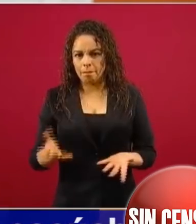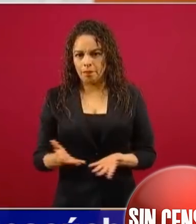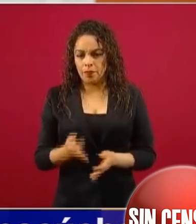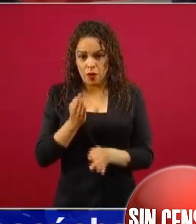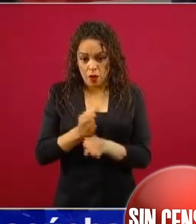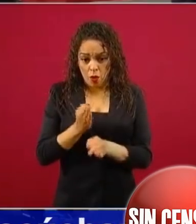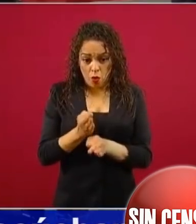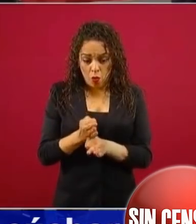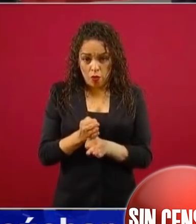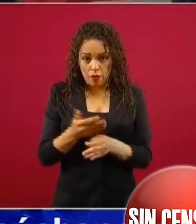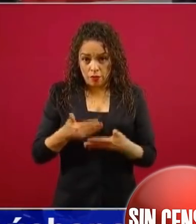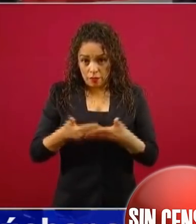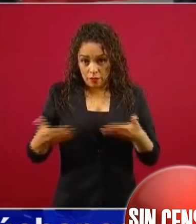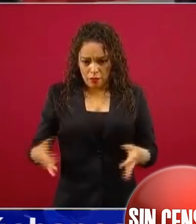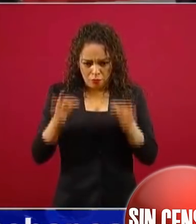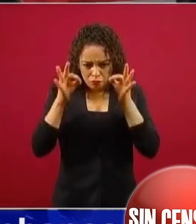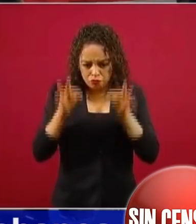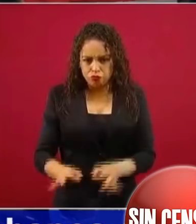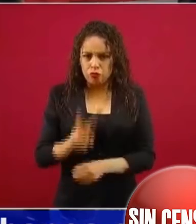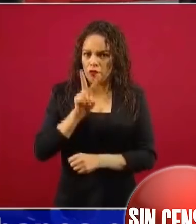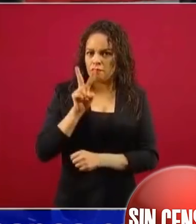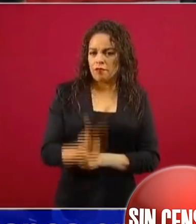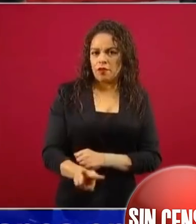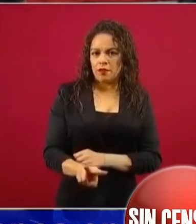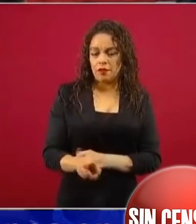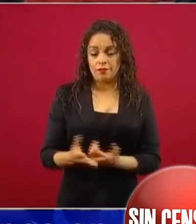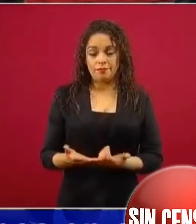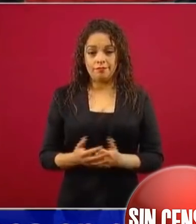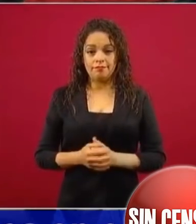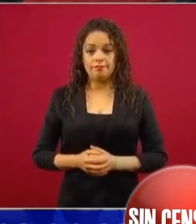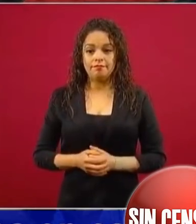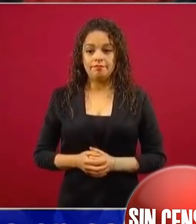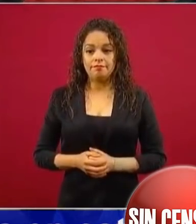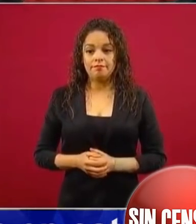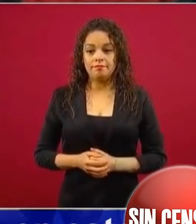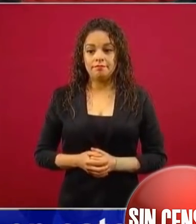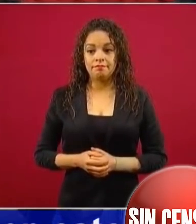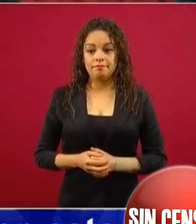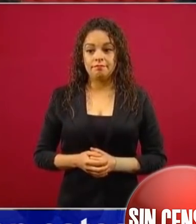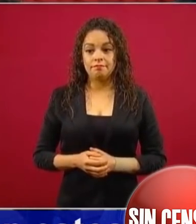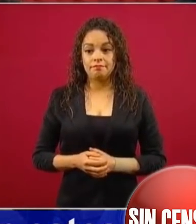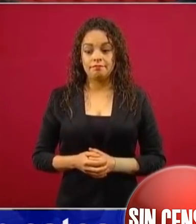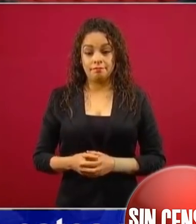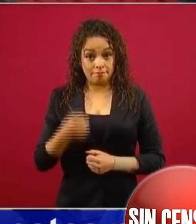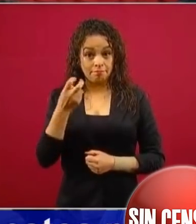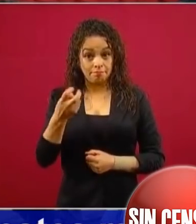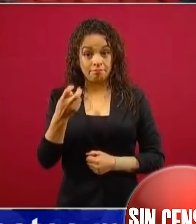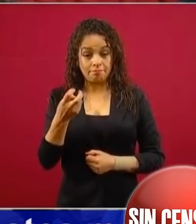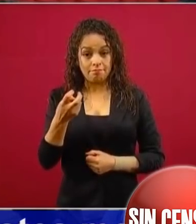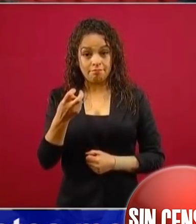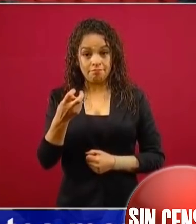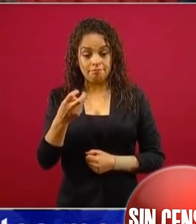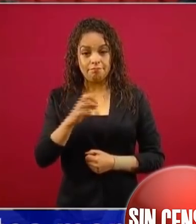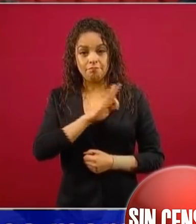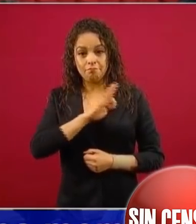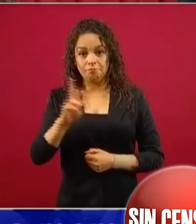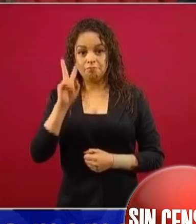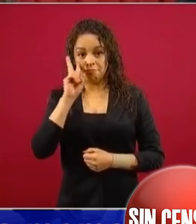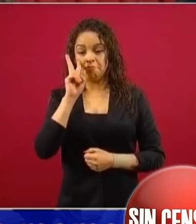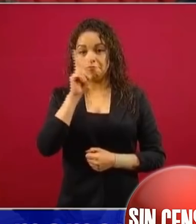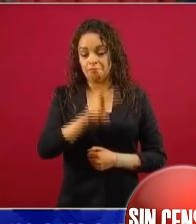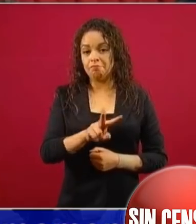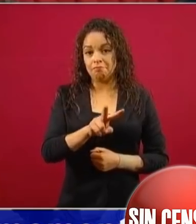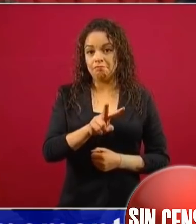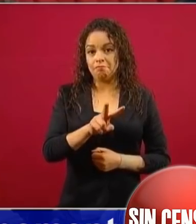Hay una gran diferencia entre la honorabilidad del doctor López-Gatell